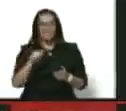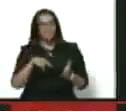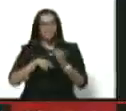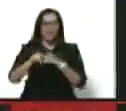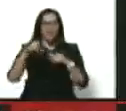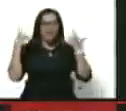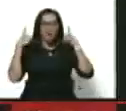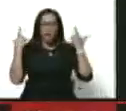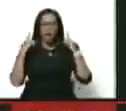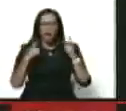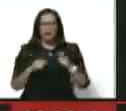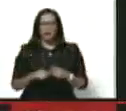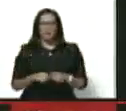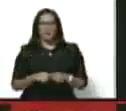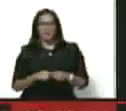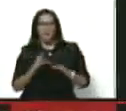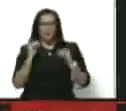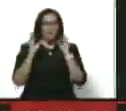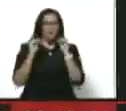Más imbéciles que ellos.